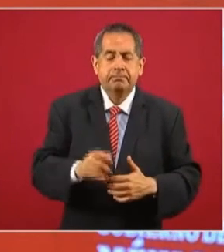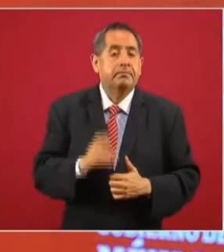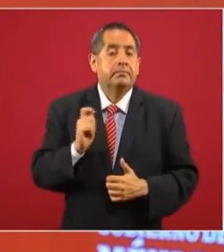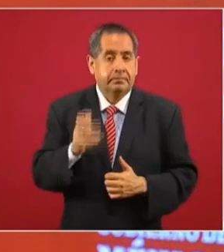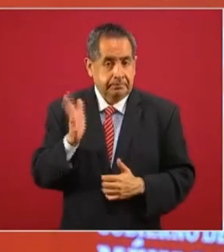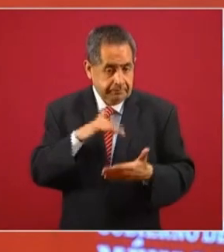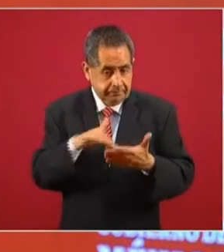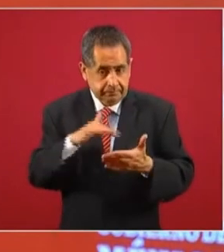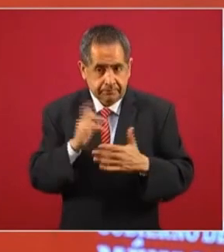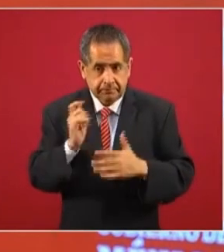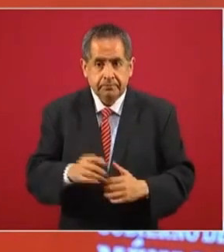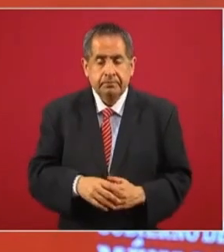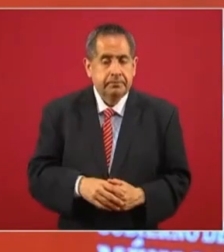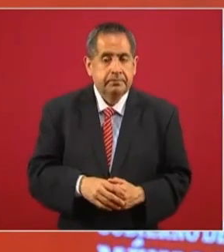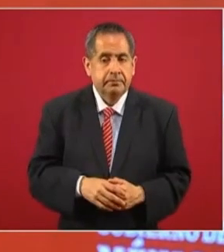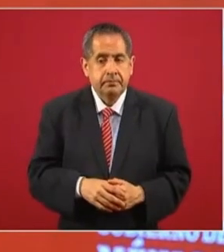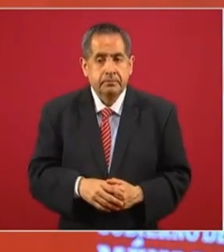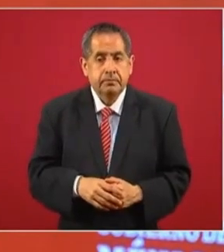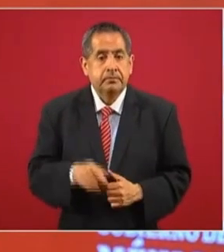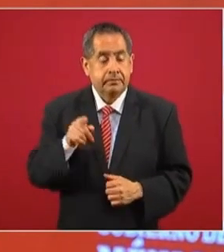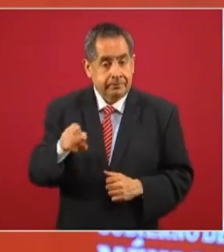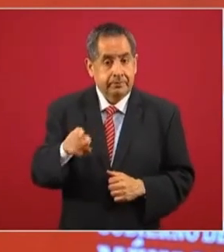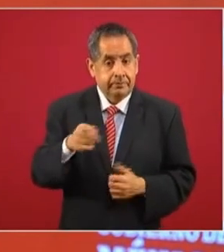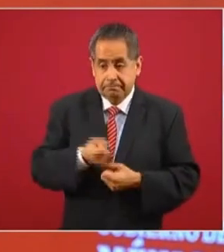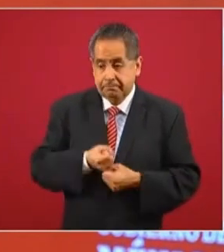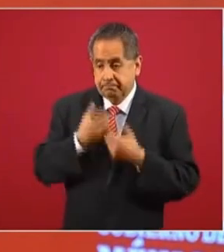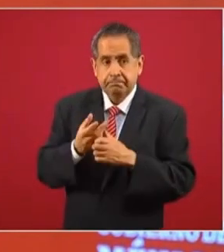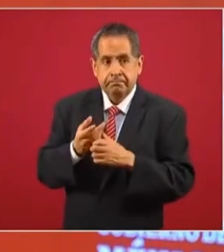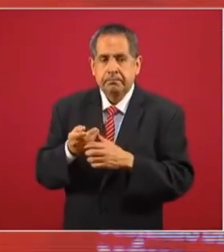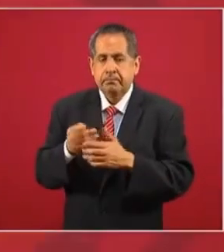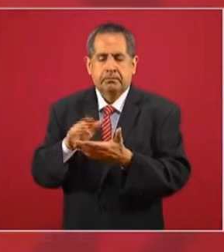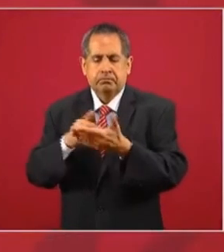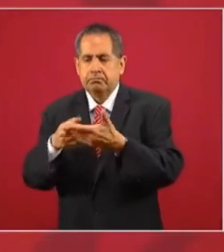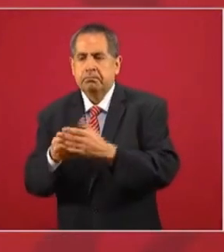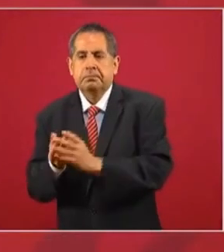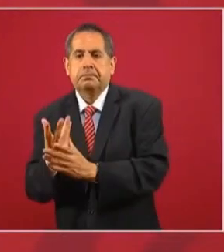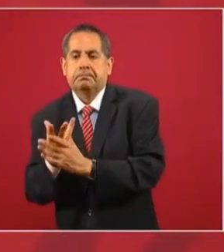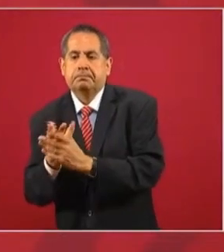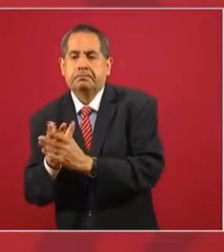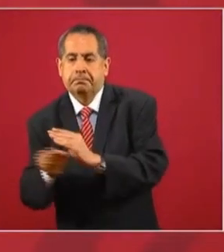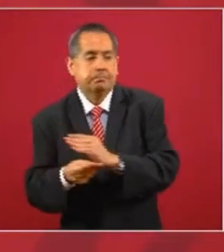de que se filtró esa declaración.